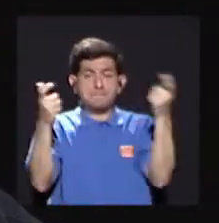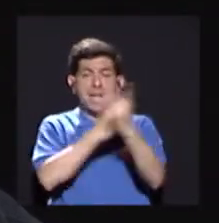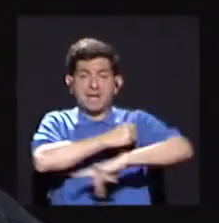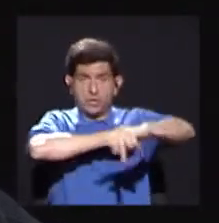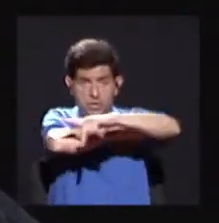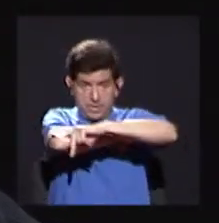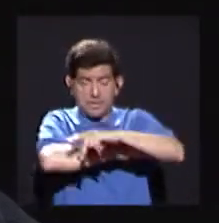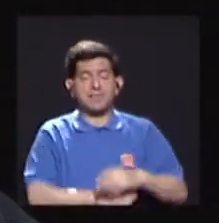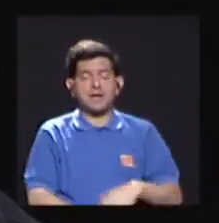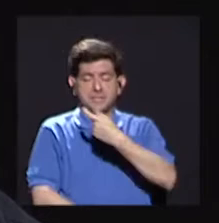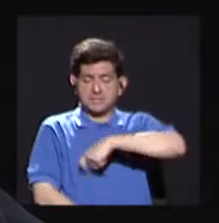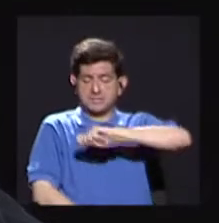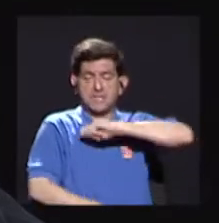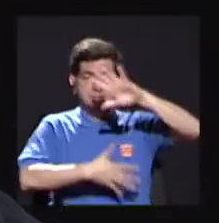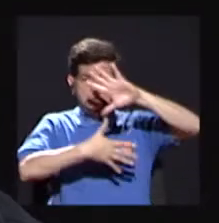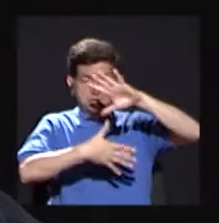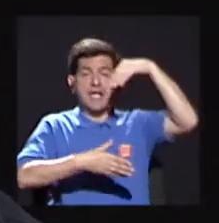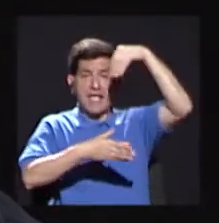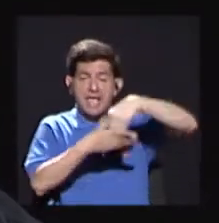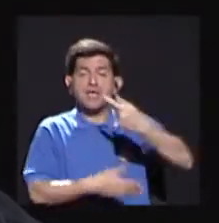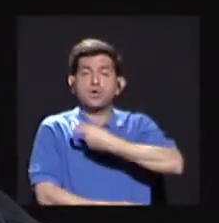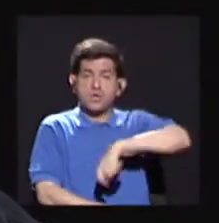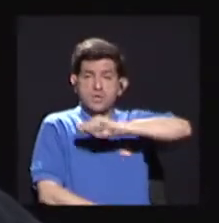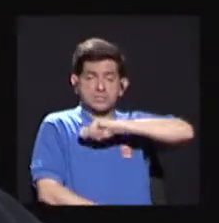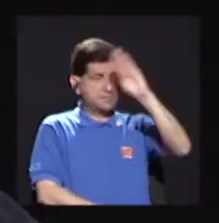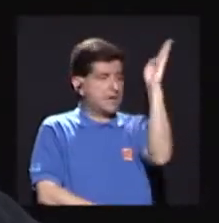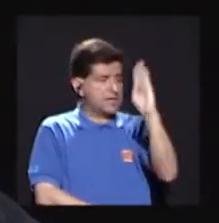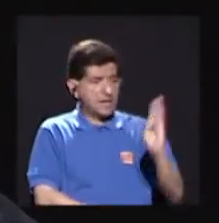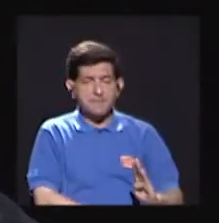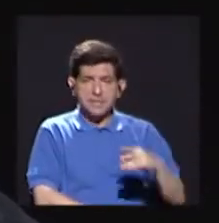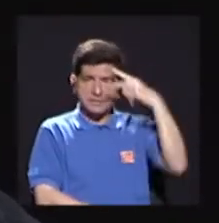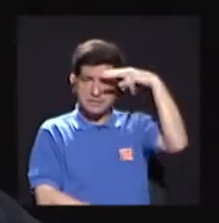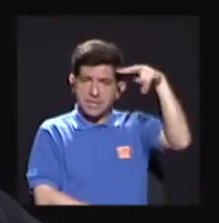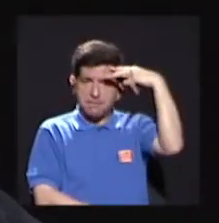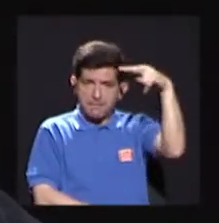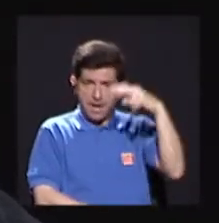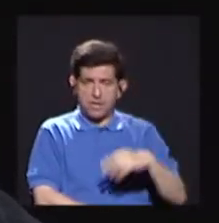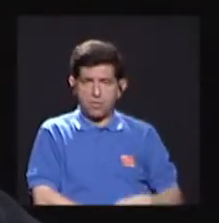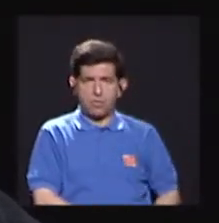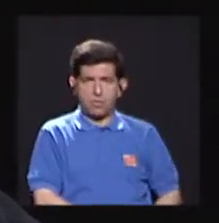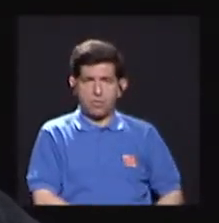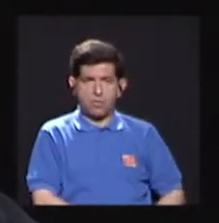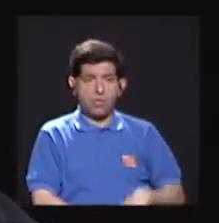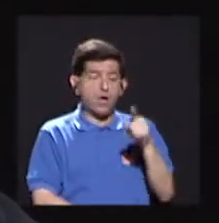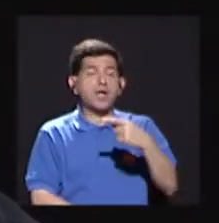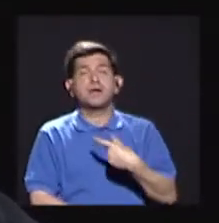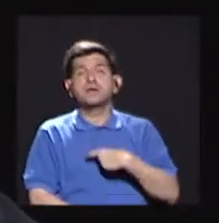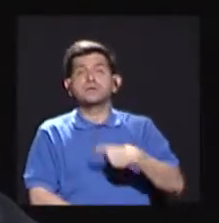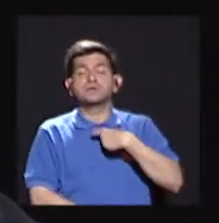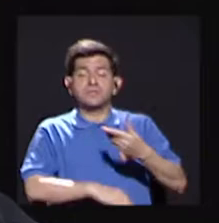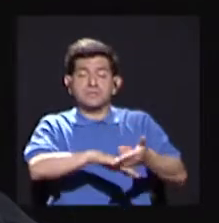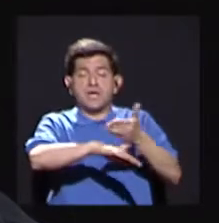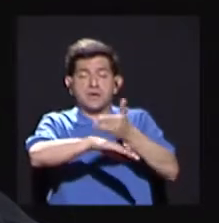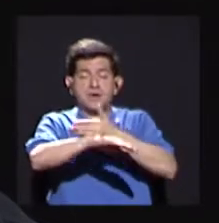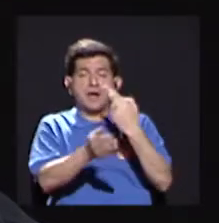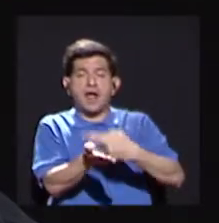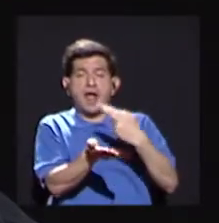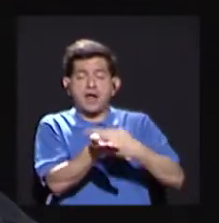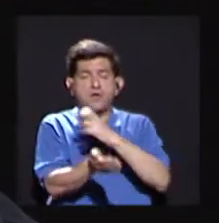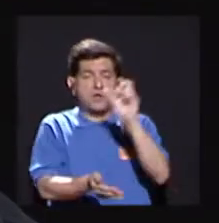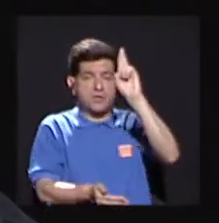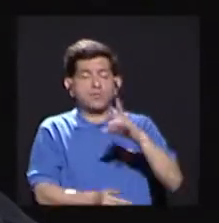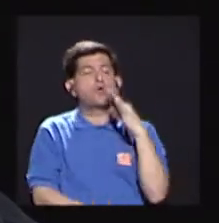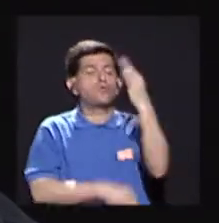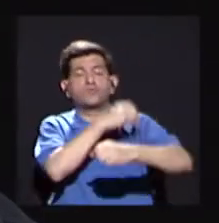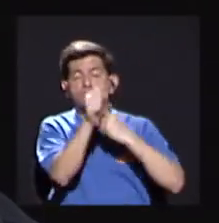iberoamericanos incluida españa brasil y méjico se desearían crecer al ritmo que crece la costa